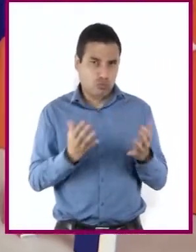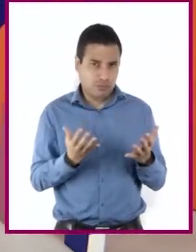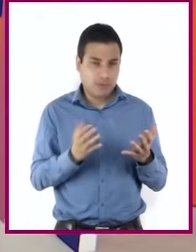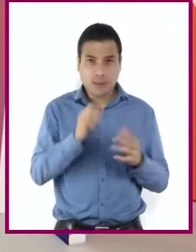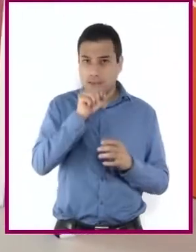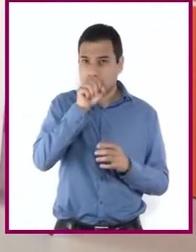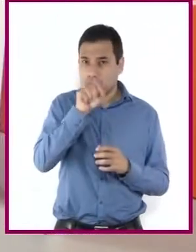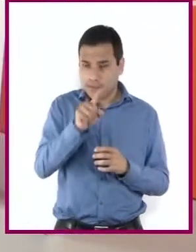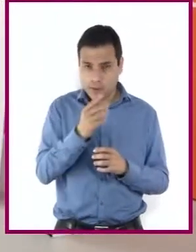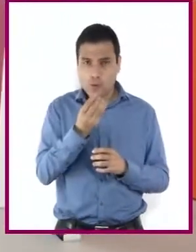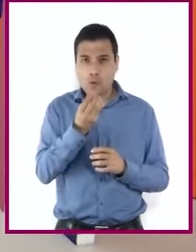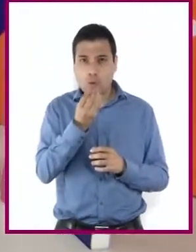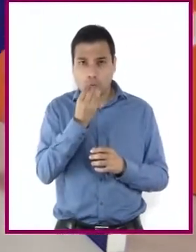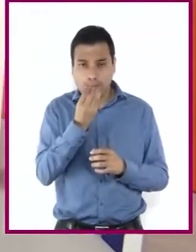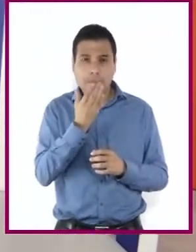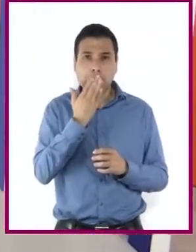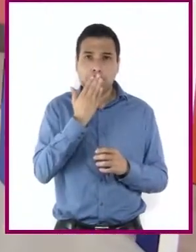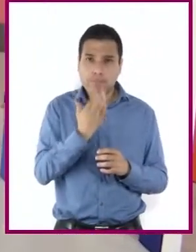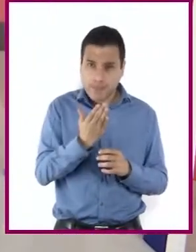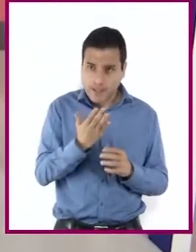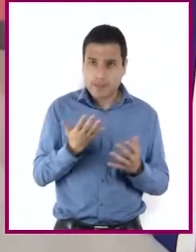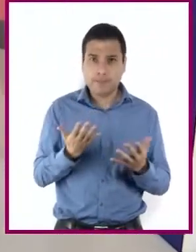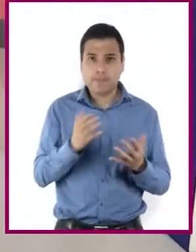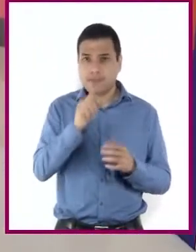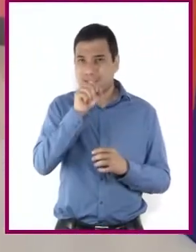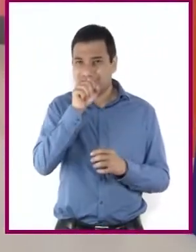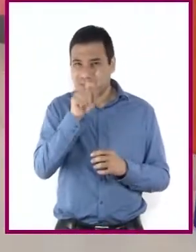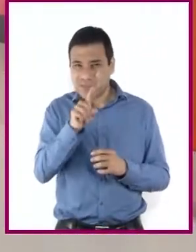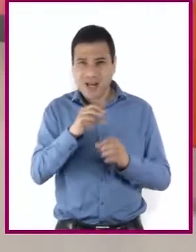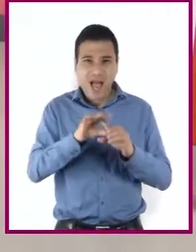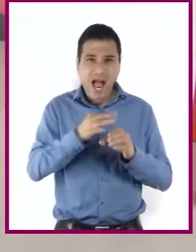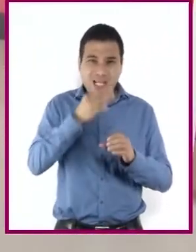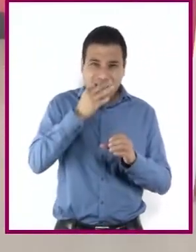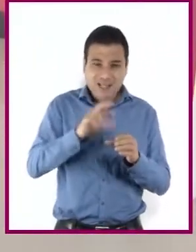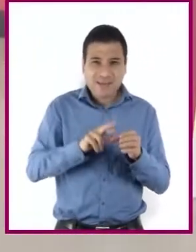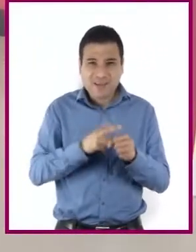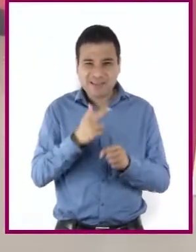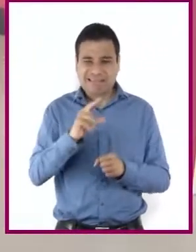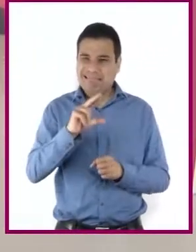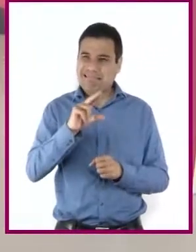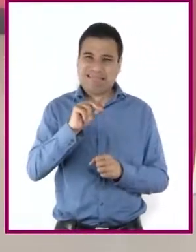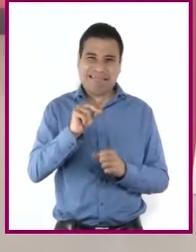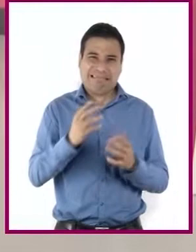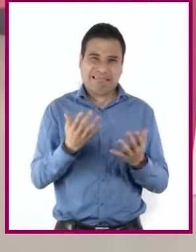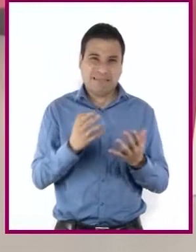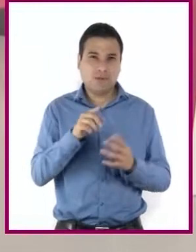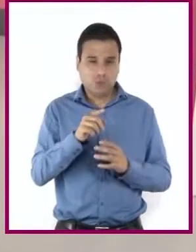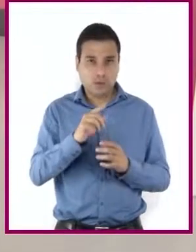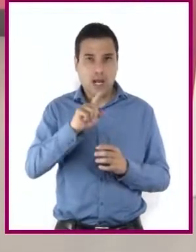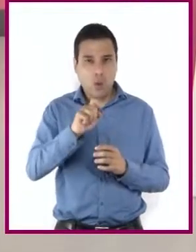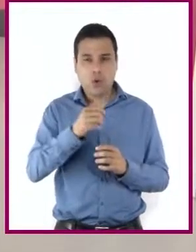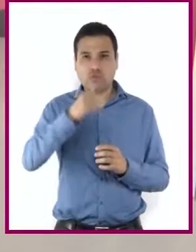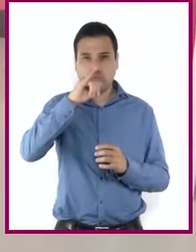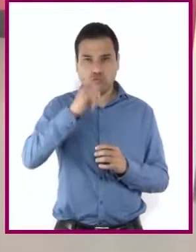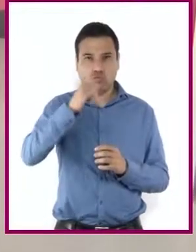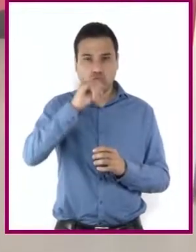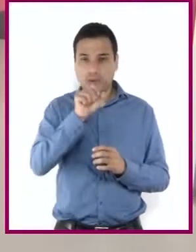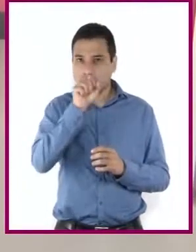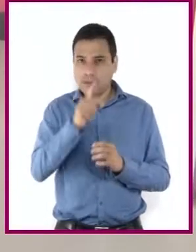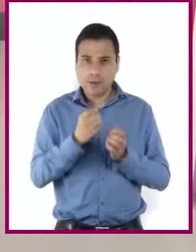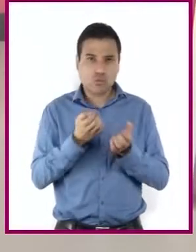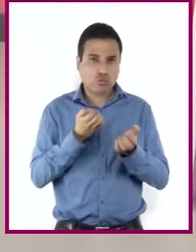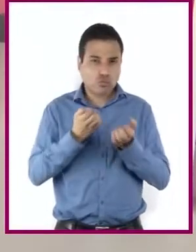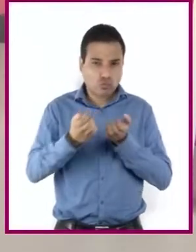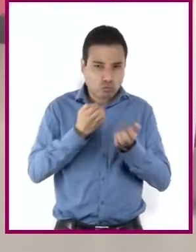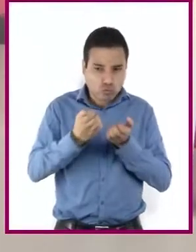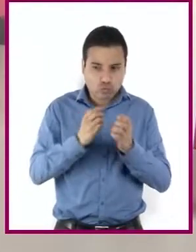comer balanceado, evitar alimentos chatarra, mantenerse hidratado y, claro, hacer alguna actividad física para mantener